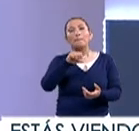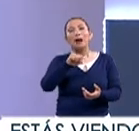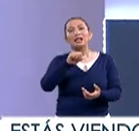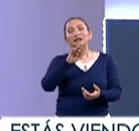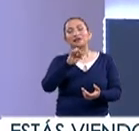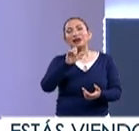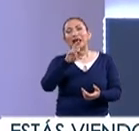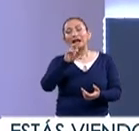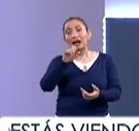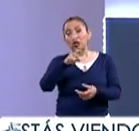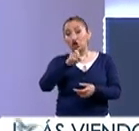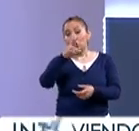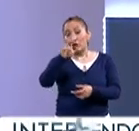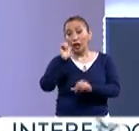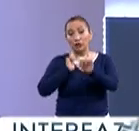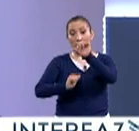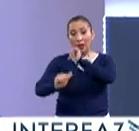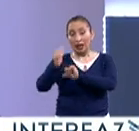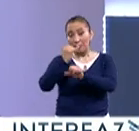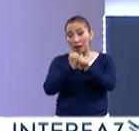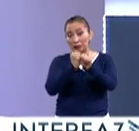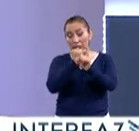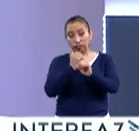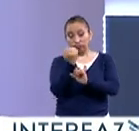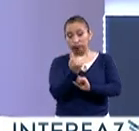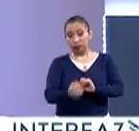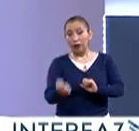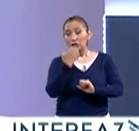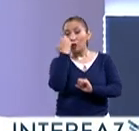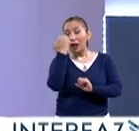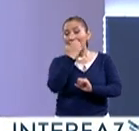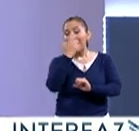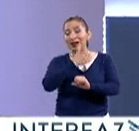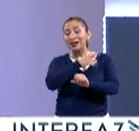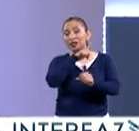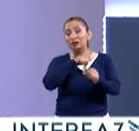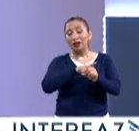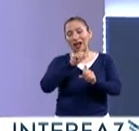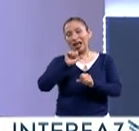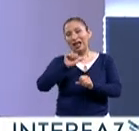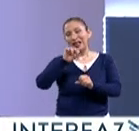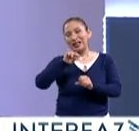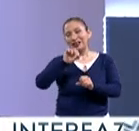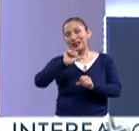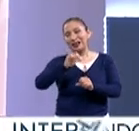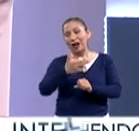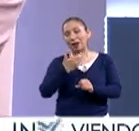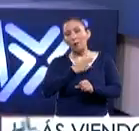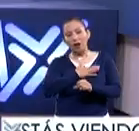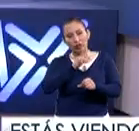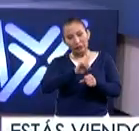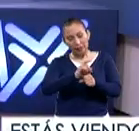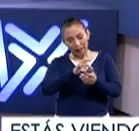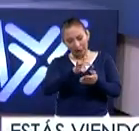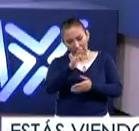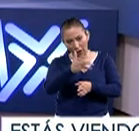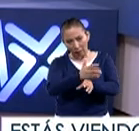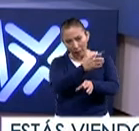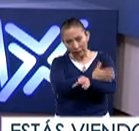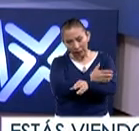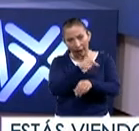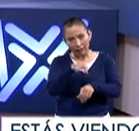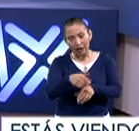Can, doctor en Antropología y profesor investigador emérito de la Escuela Nacional de Antropología e Historia. Doctor, muy buenos días, gracias por